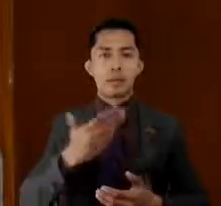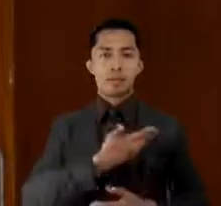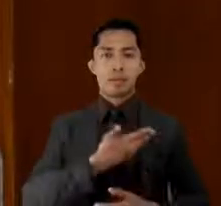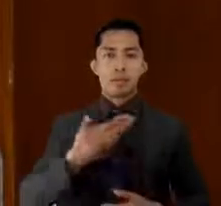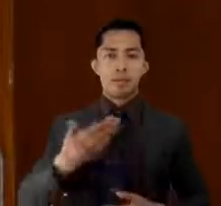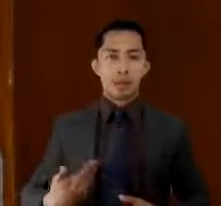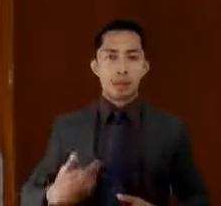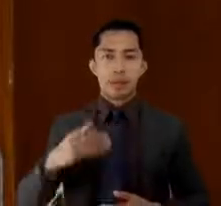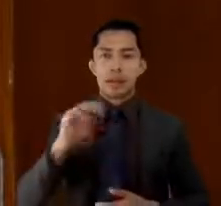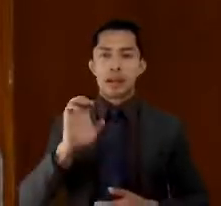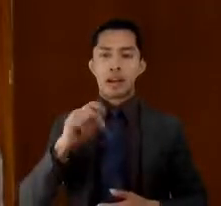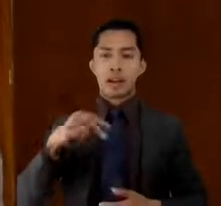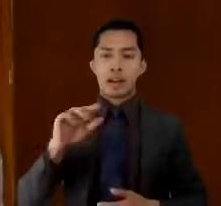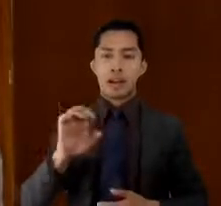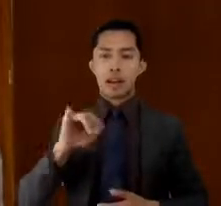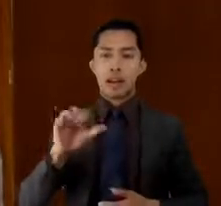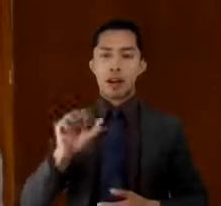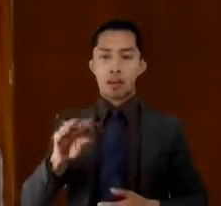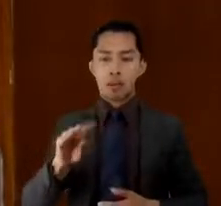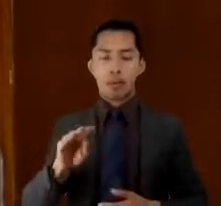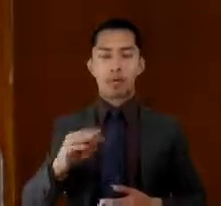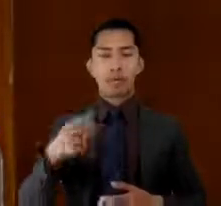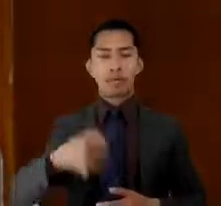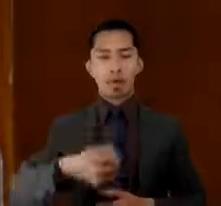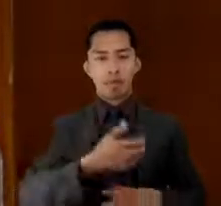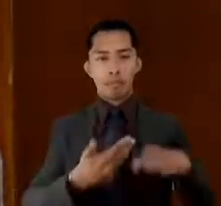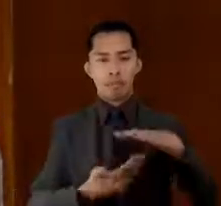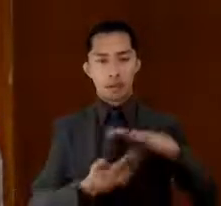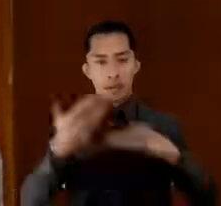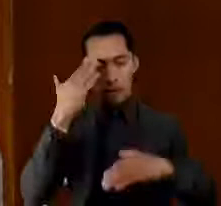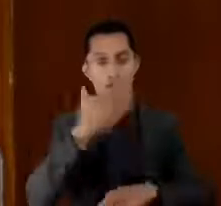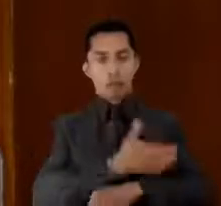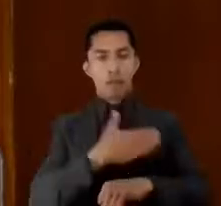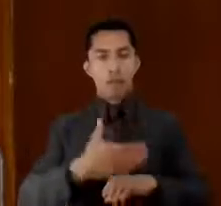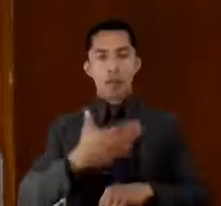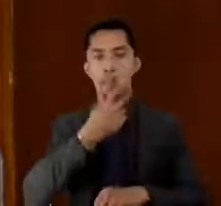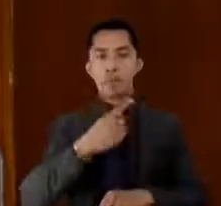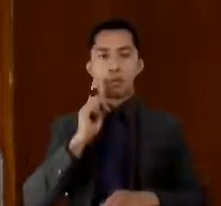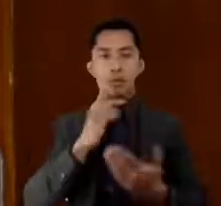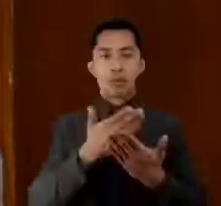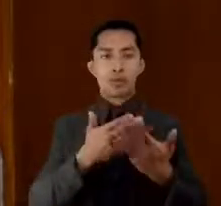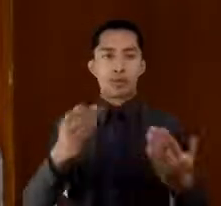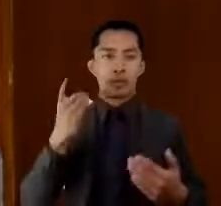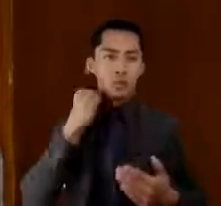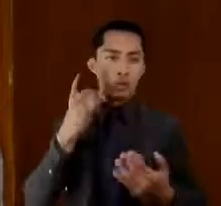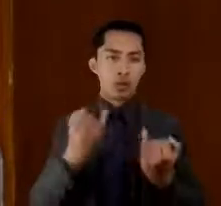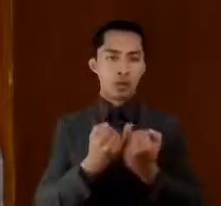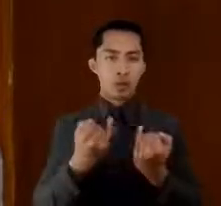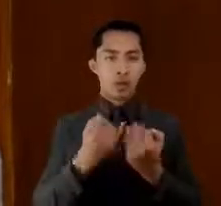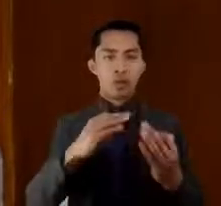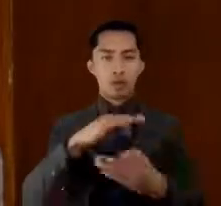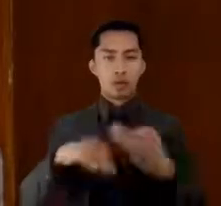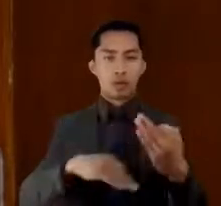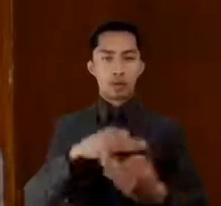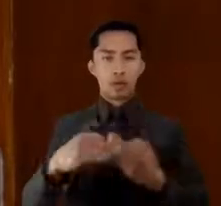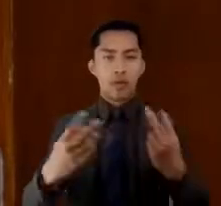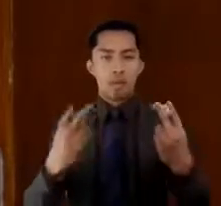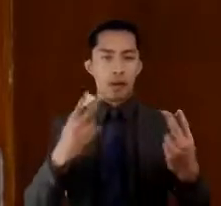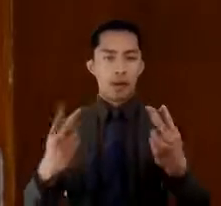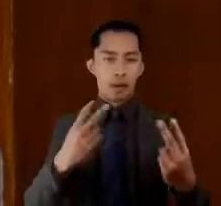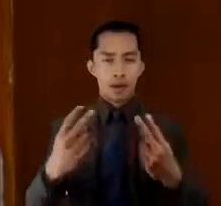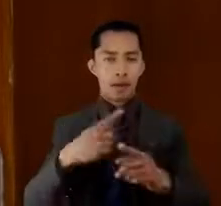presidente Enrique Jacob, saludos a toda la mesa directiva, compañeras y compañeros diputados y a todos los medios que nos siguen.